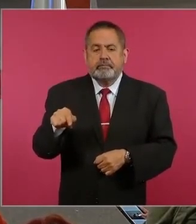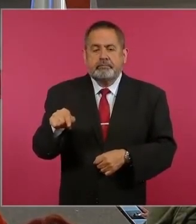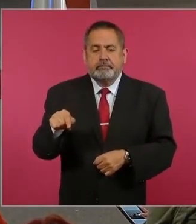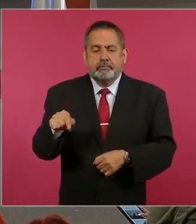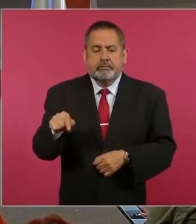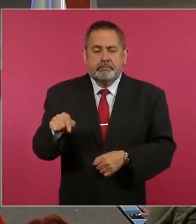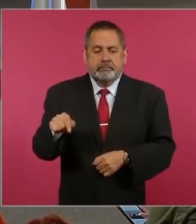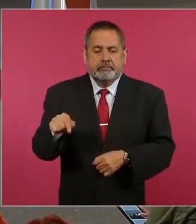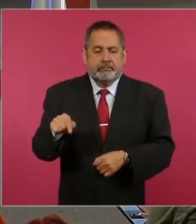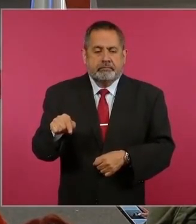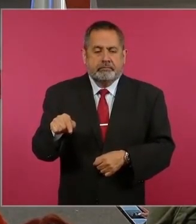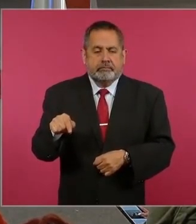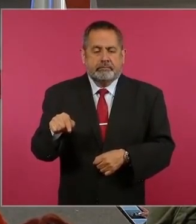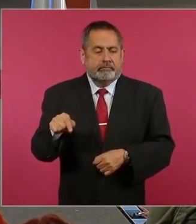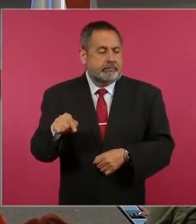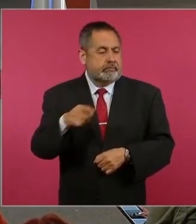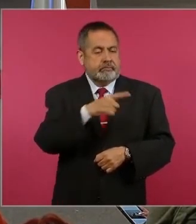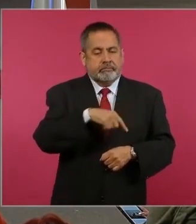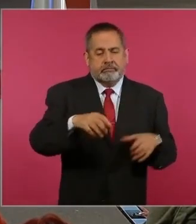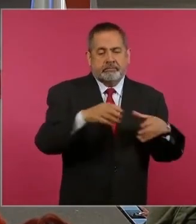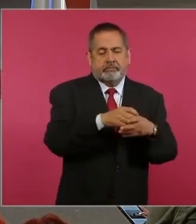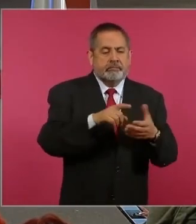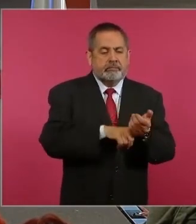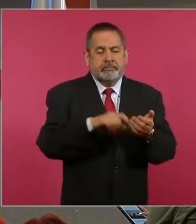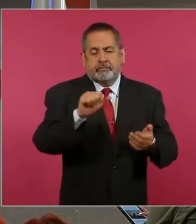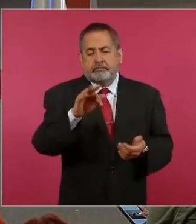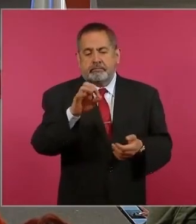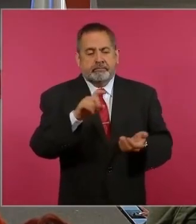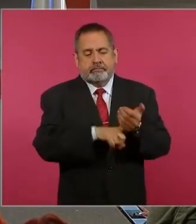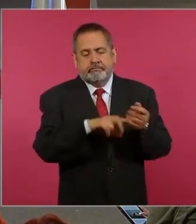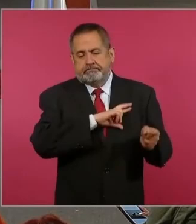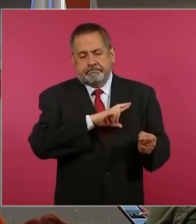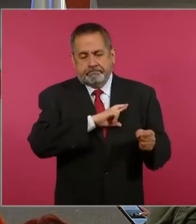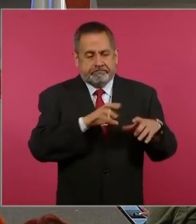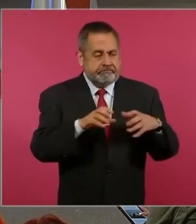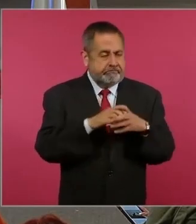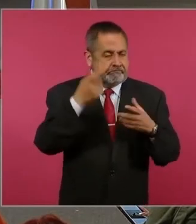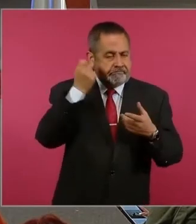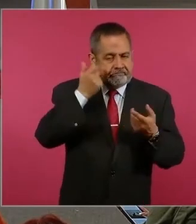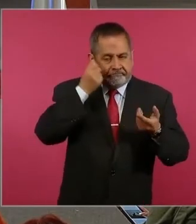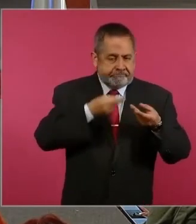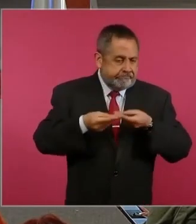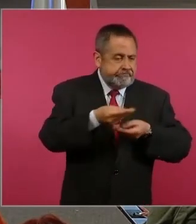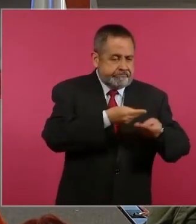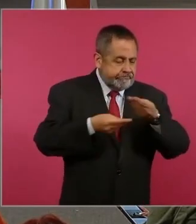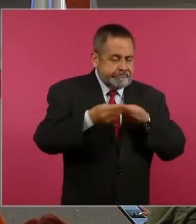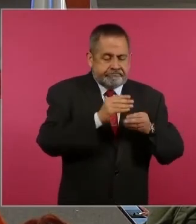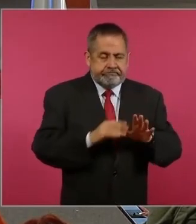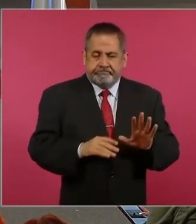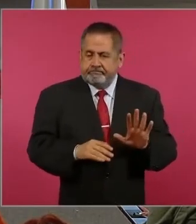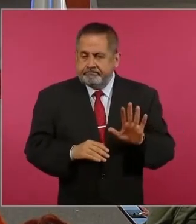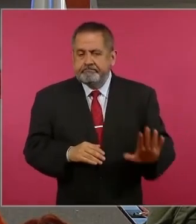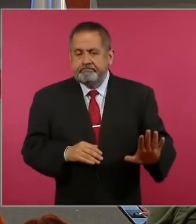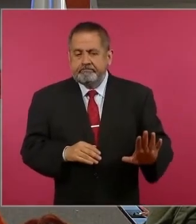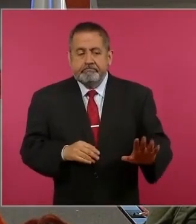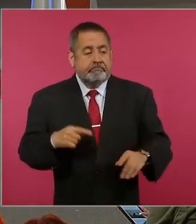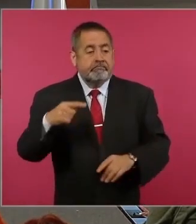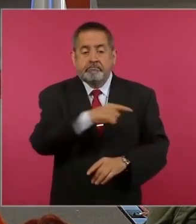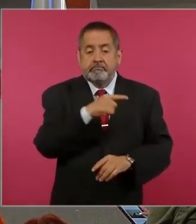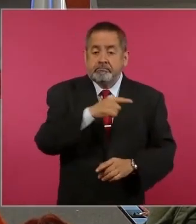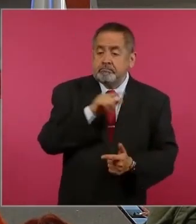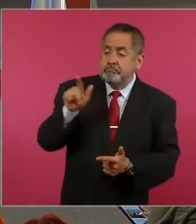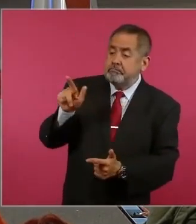estas corporaciones privadas las pensiones, sino que cobraban